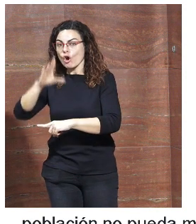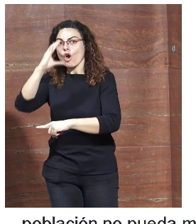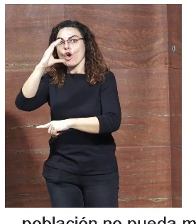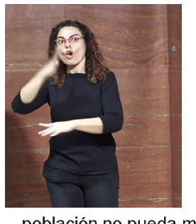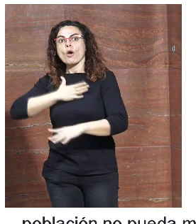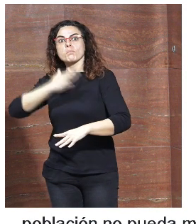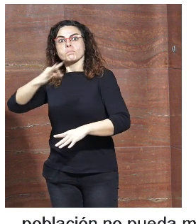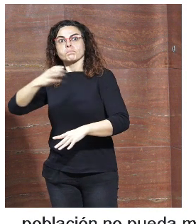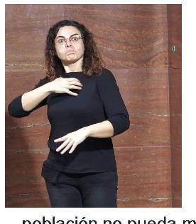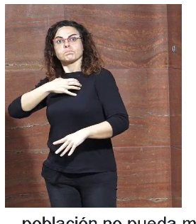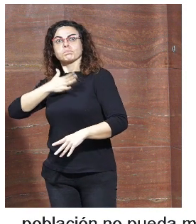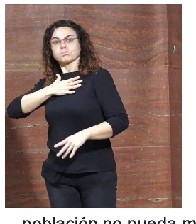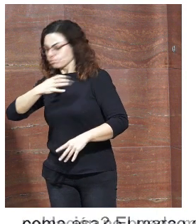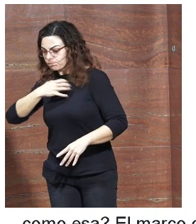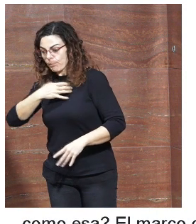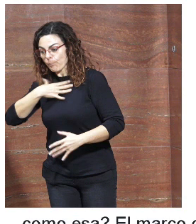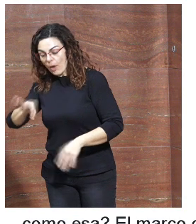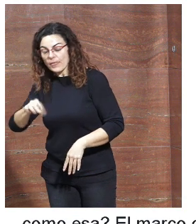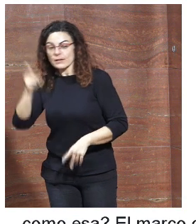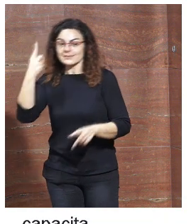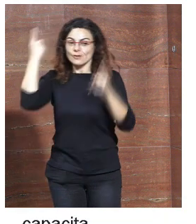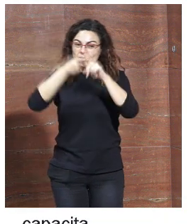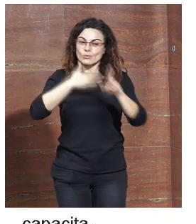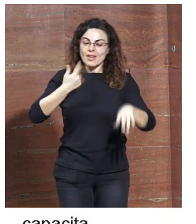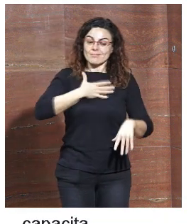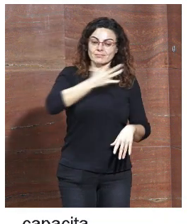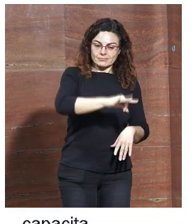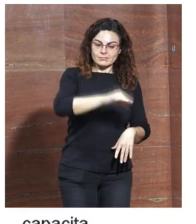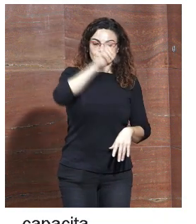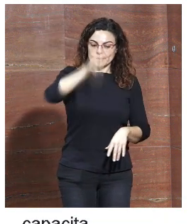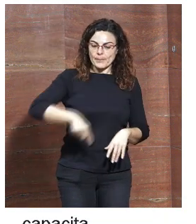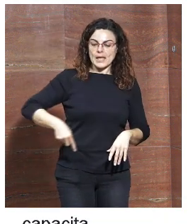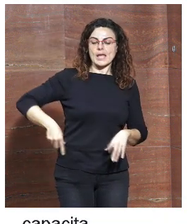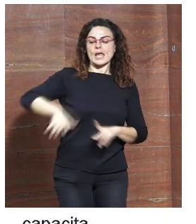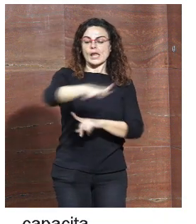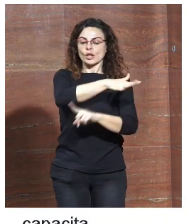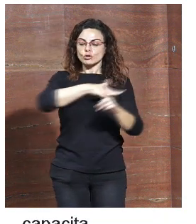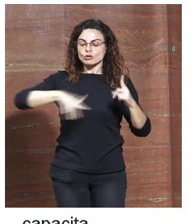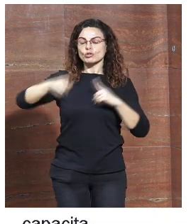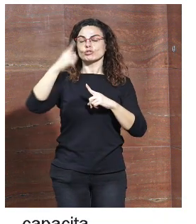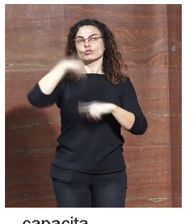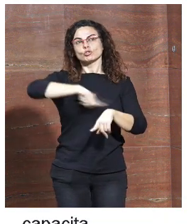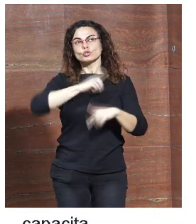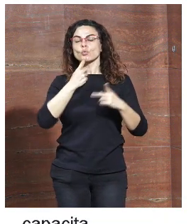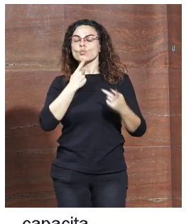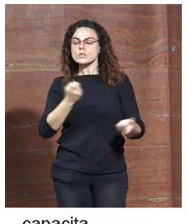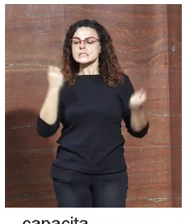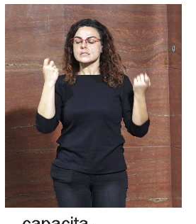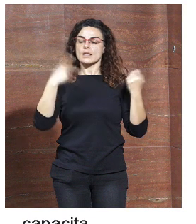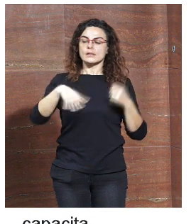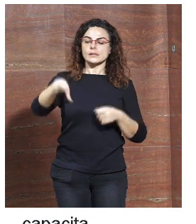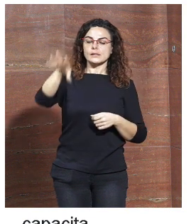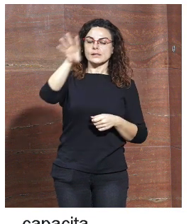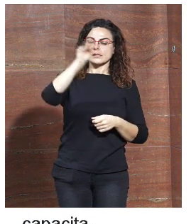Por otro lado, nos parece importante entender desde qué situación está tomando